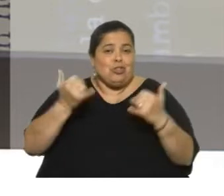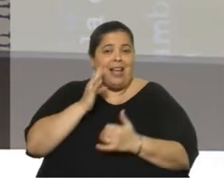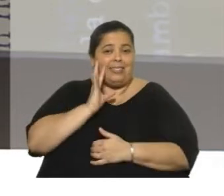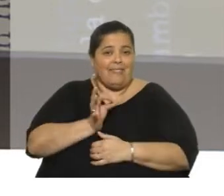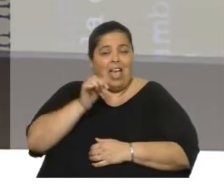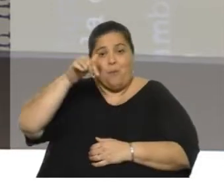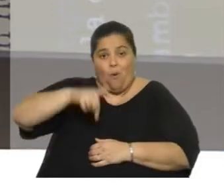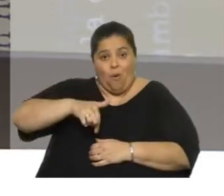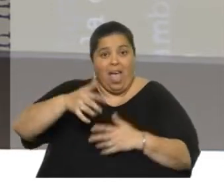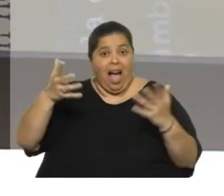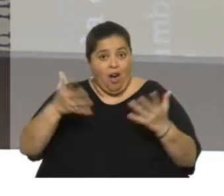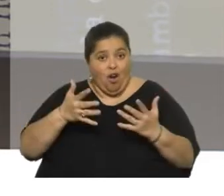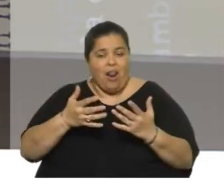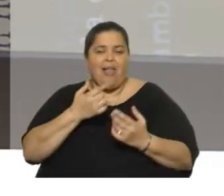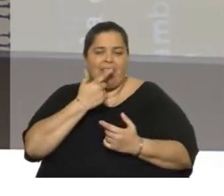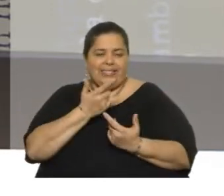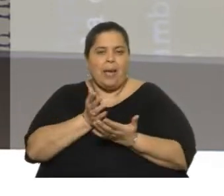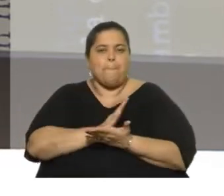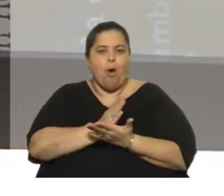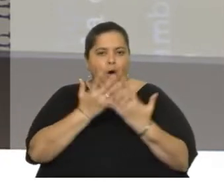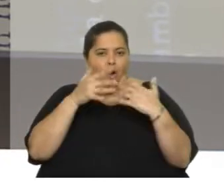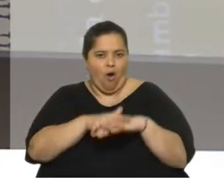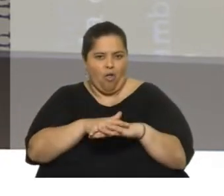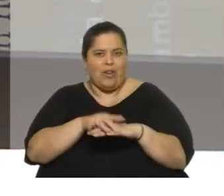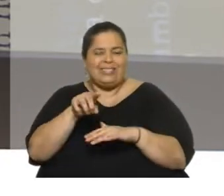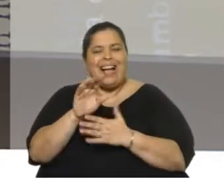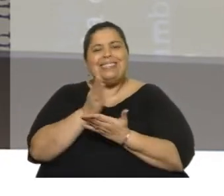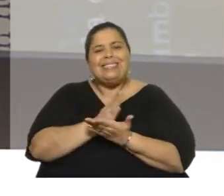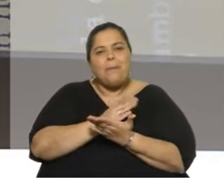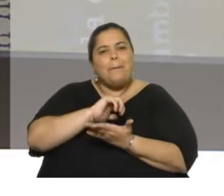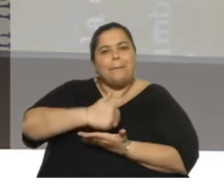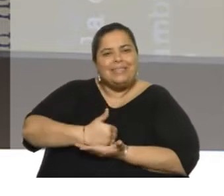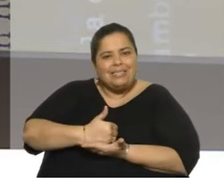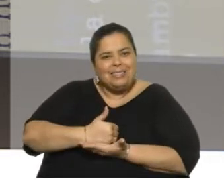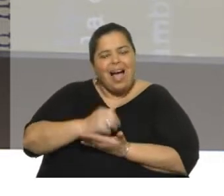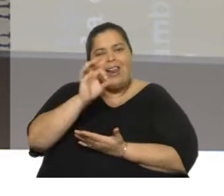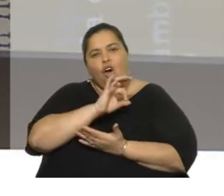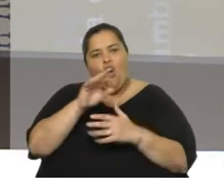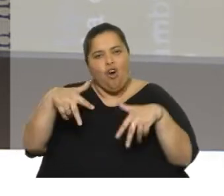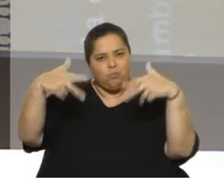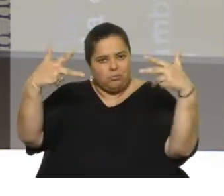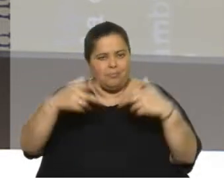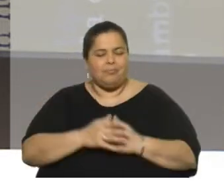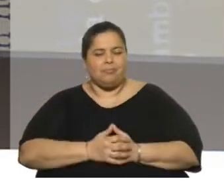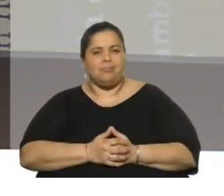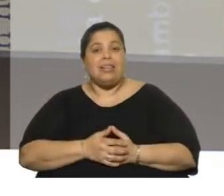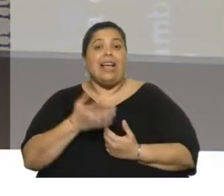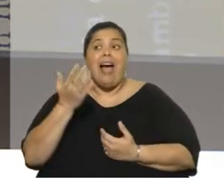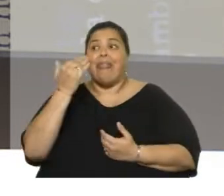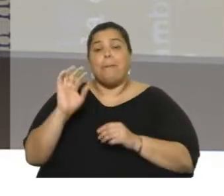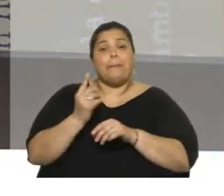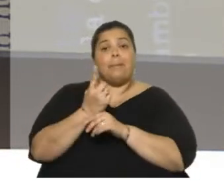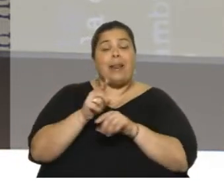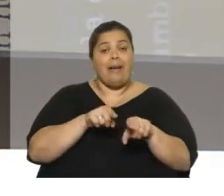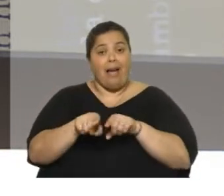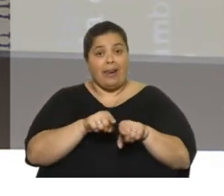llama modalidad híbrida era la semipresencialidad o la educación a distancia. Y la primera carrera que